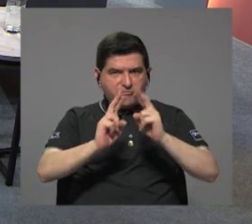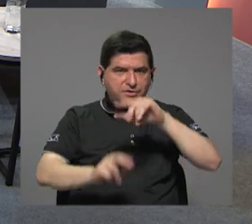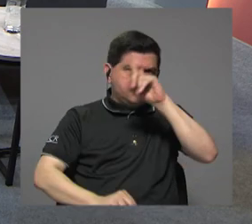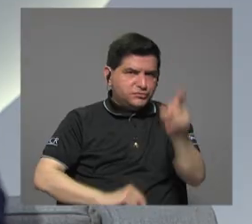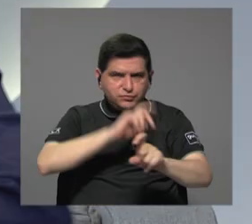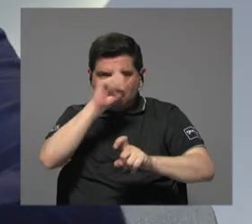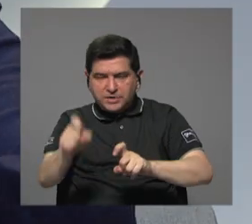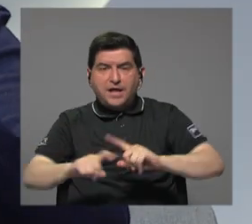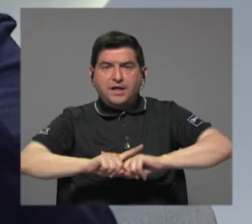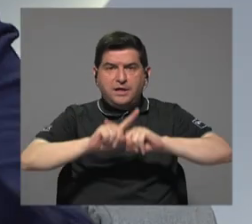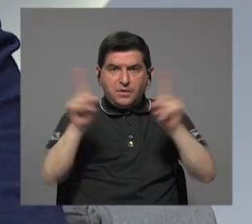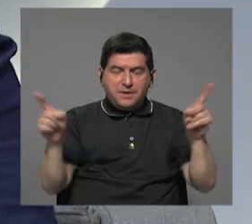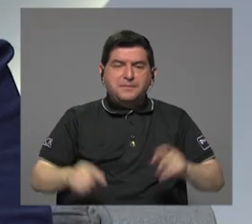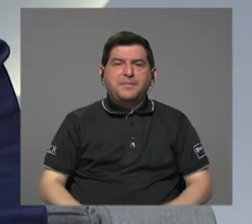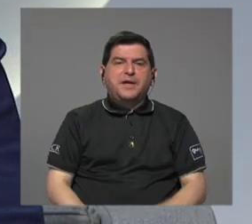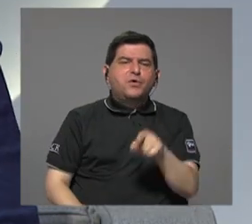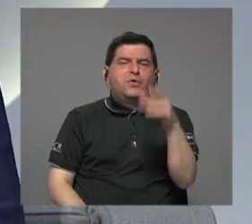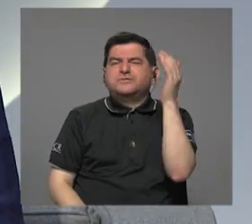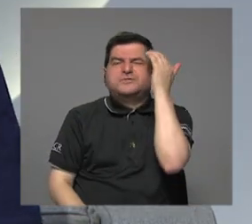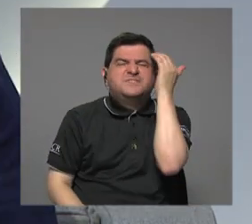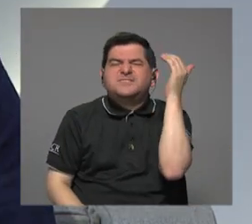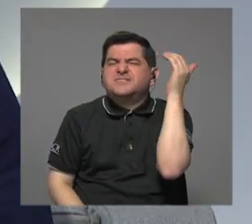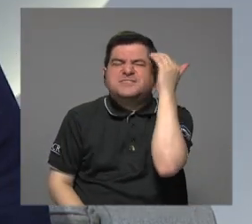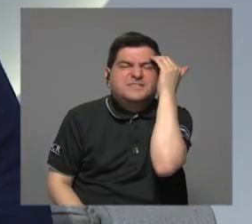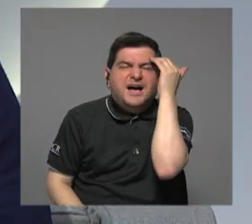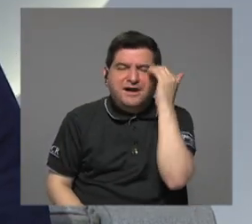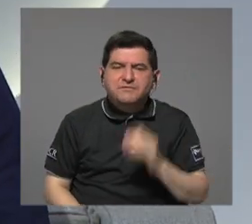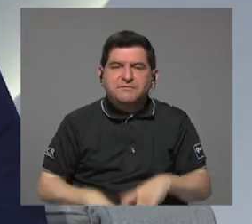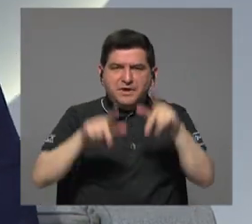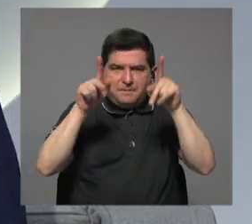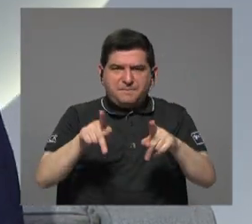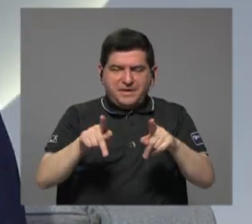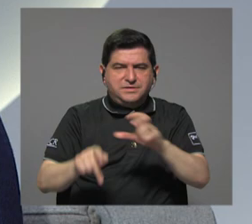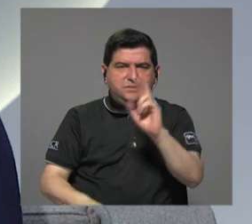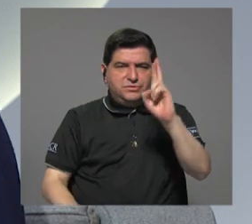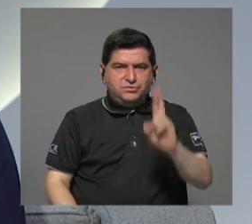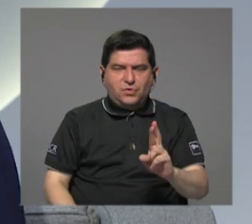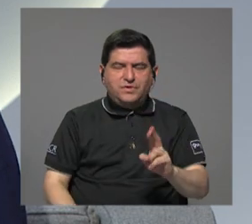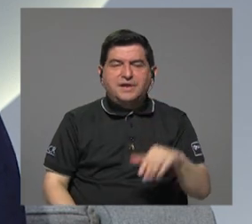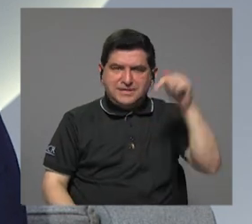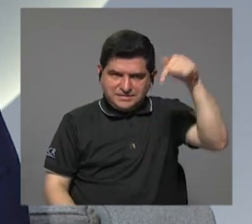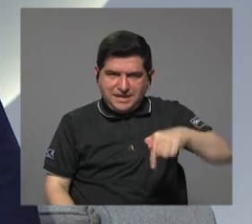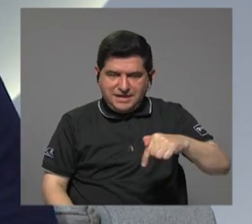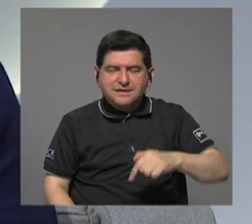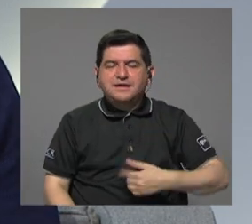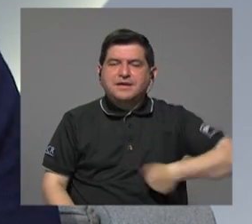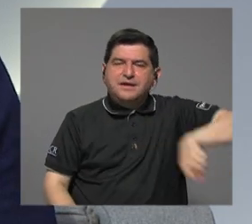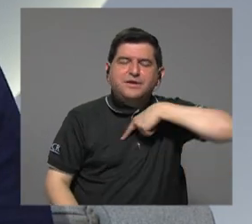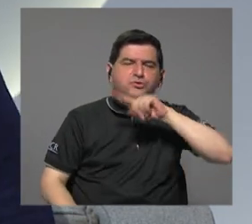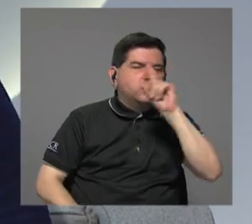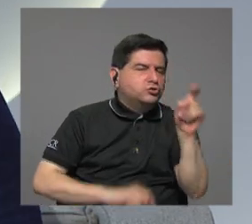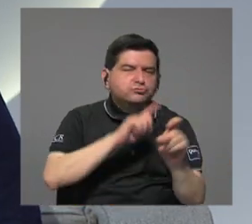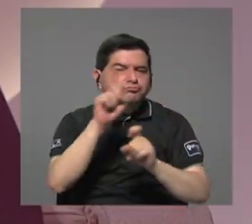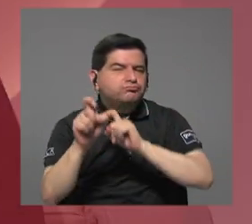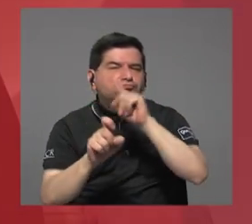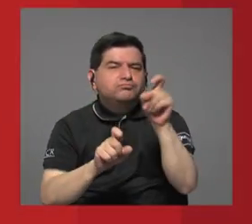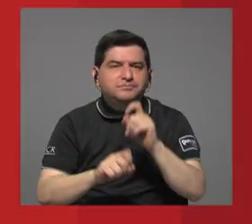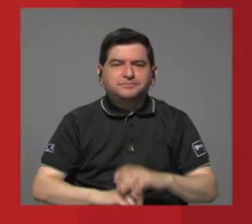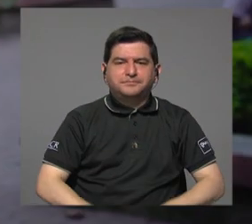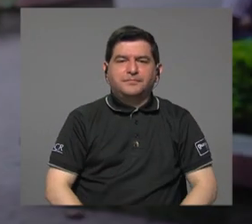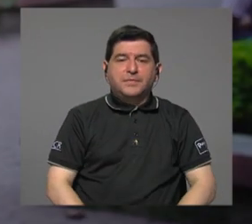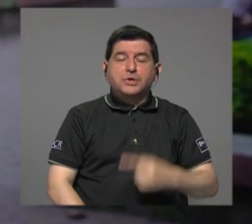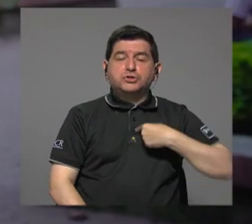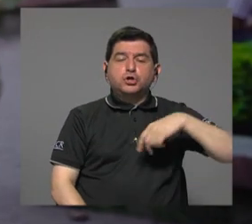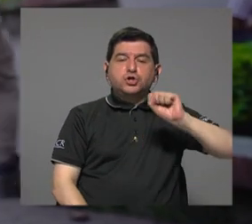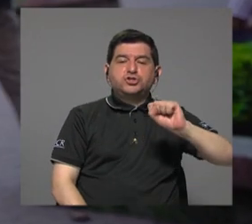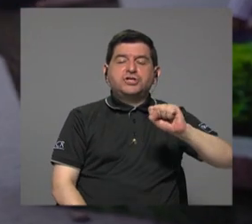encuesta pero esto va a ser lo que conocen los y las costarricenses consultados por nosotros soy ya